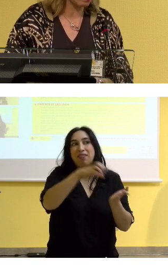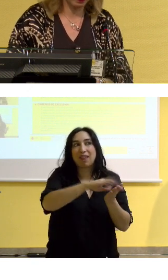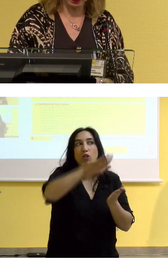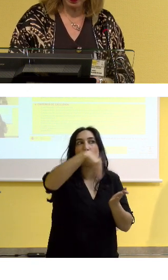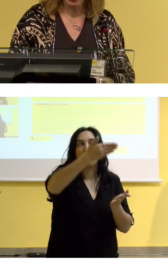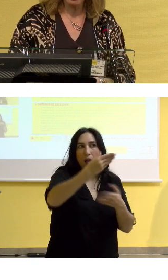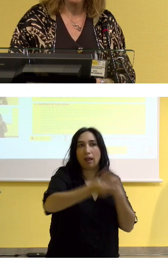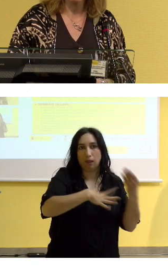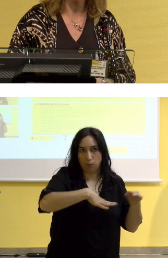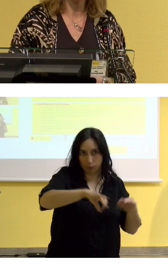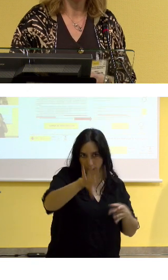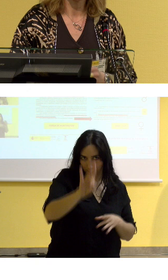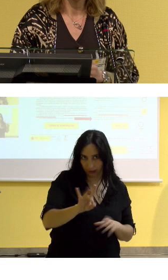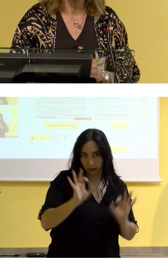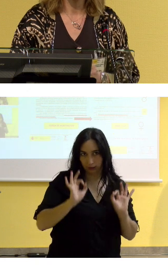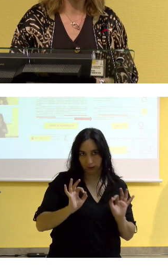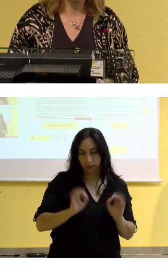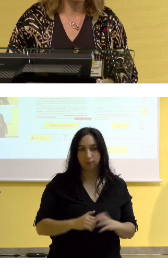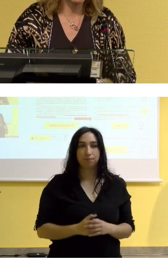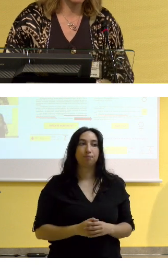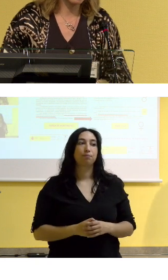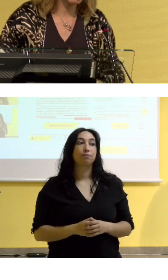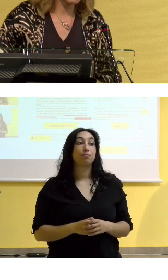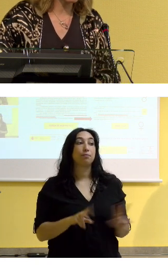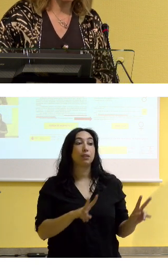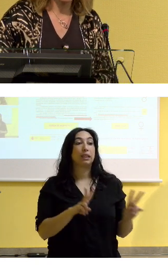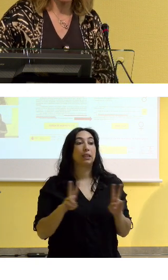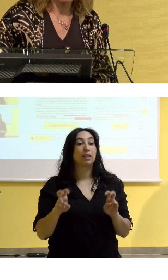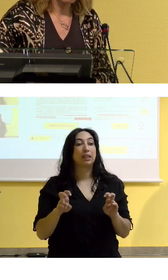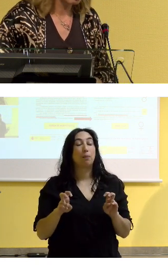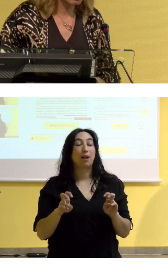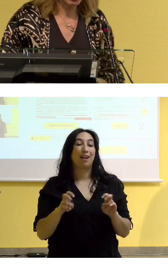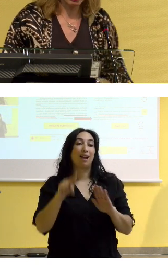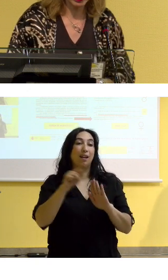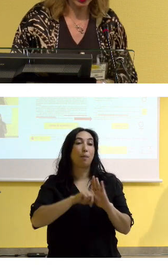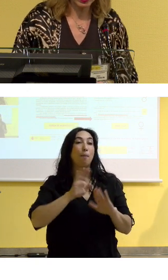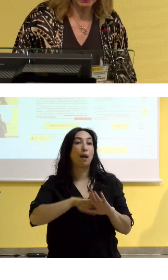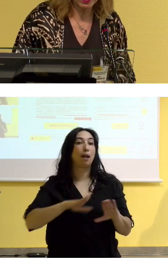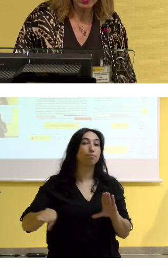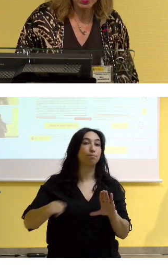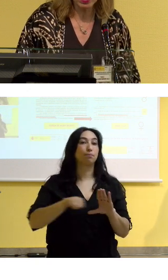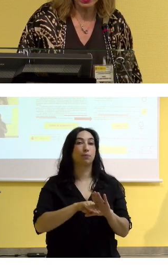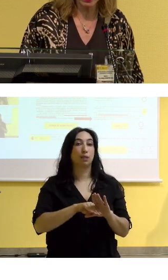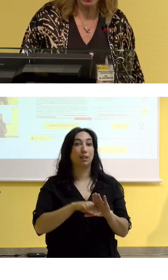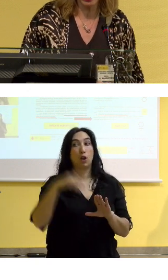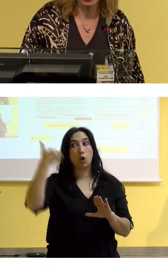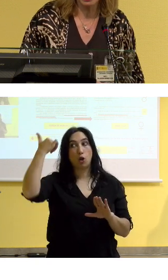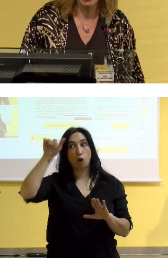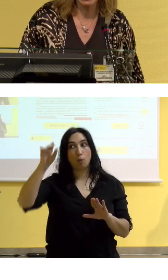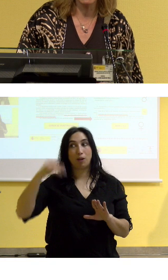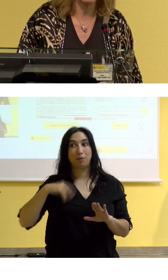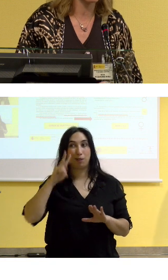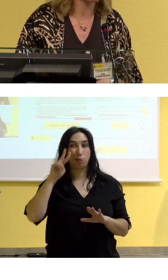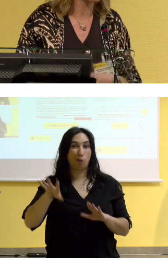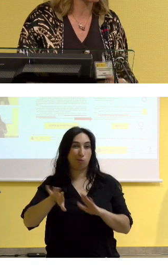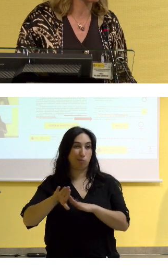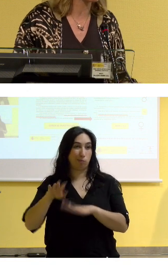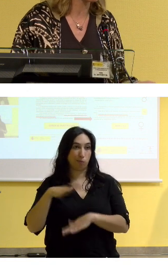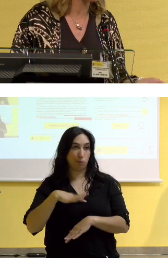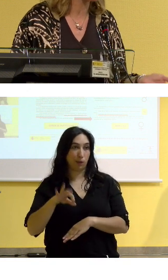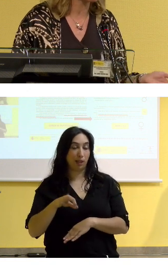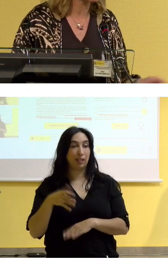externo. En cuanto a los criterios de inclusión, por supuesto, en el varón, que es lo que tenéis puesto a la derecha, tiene que